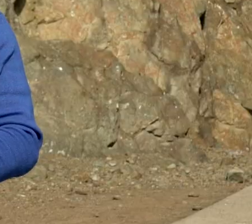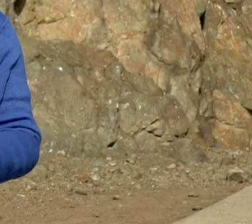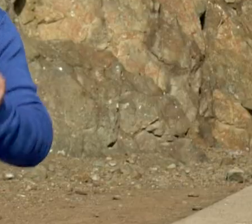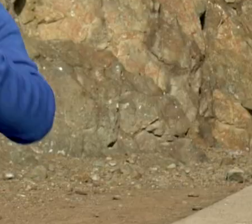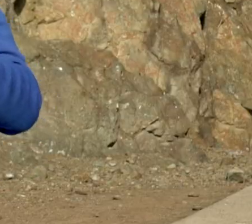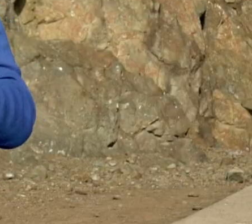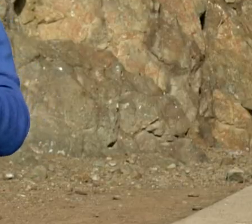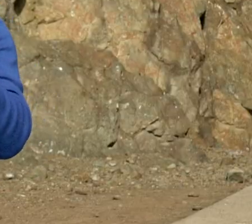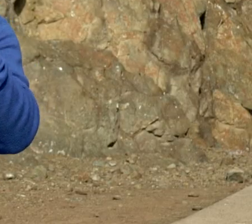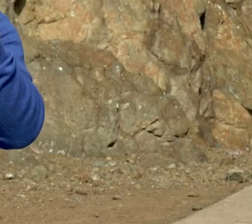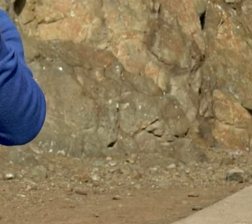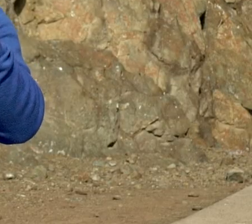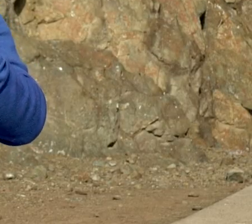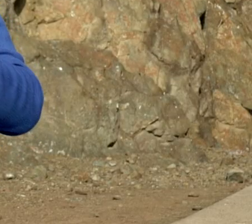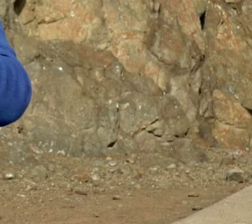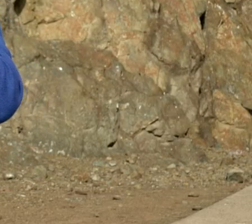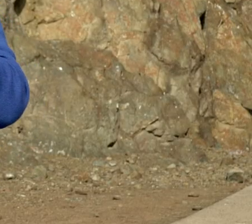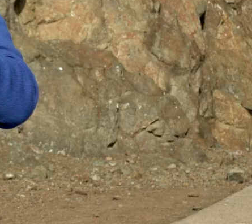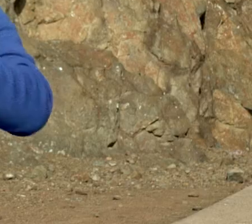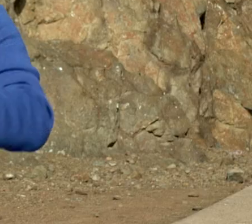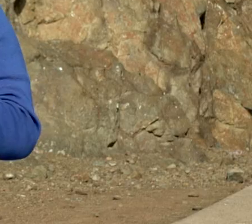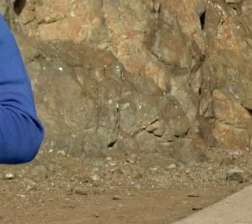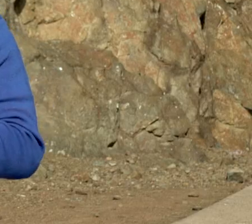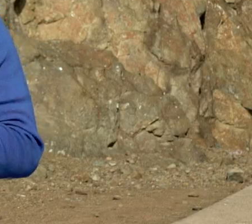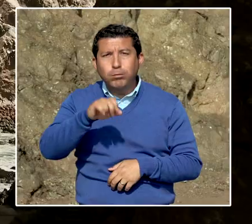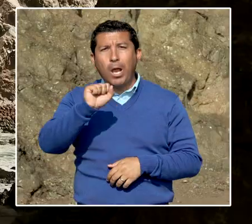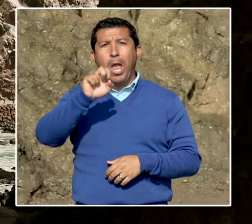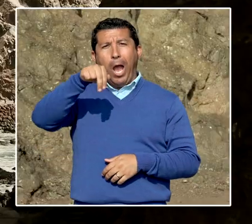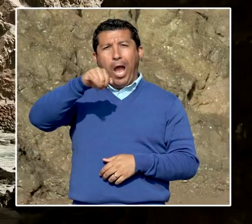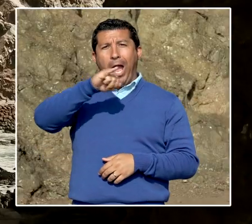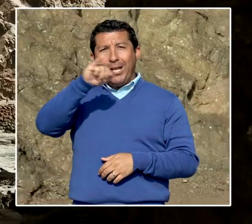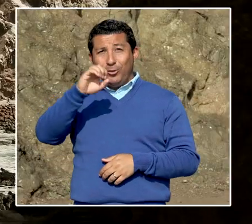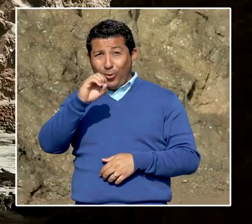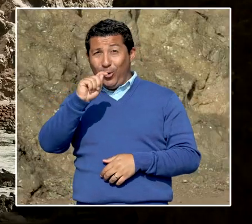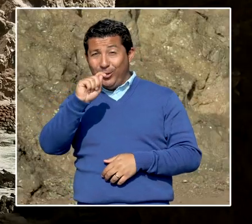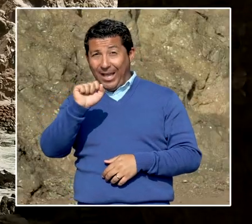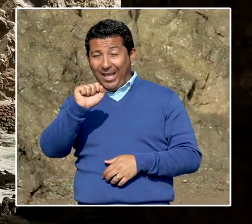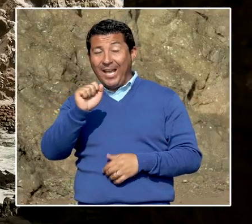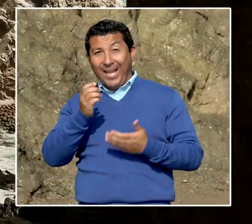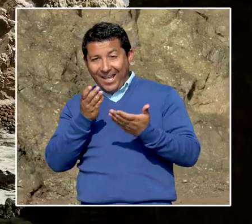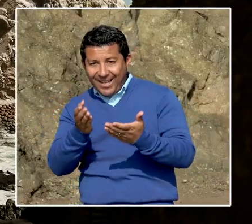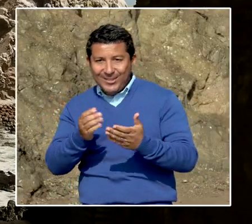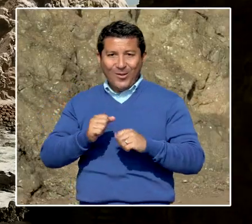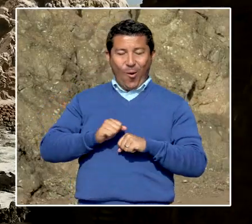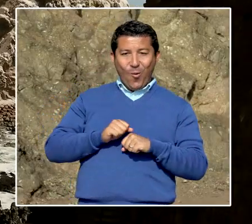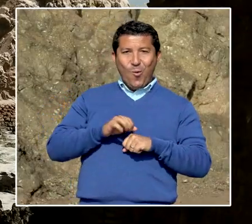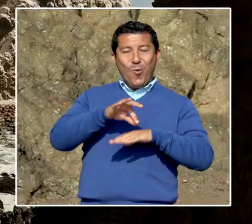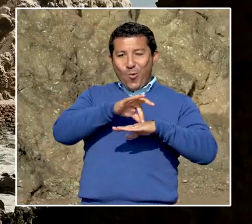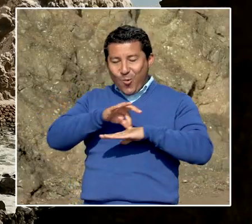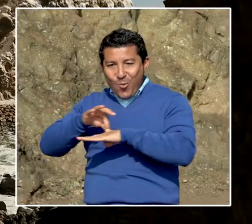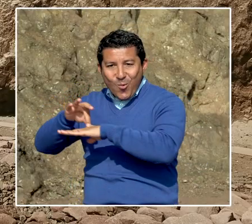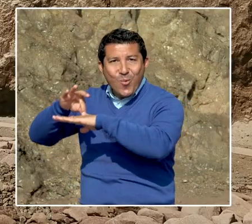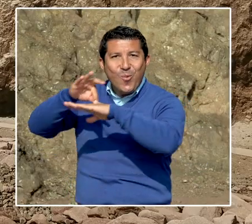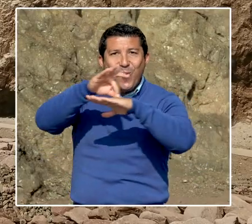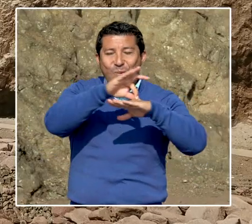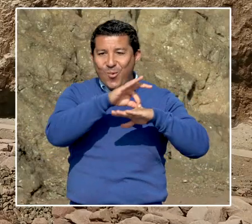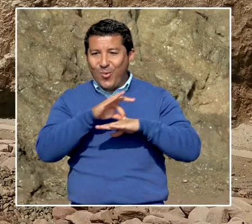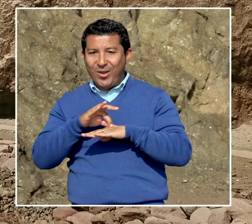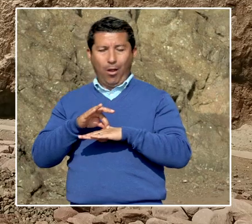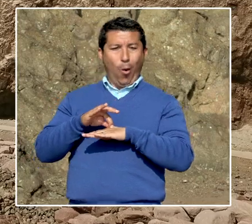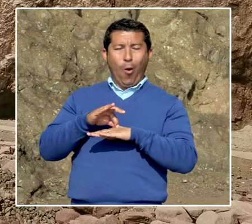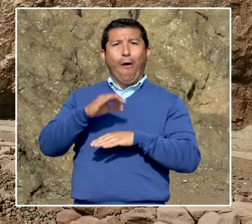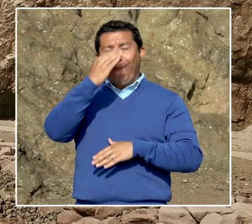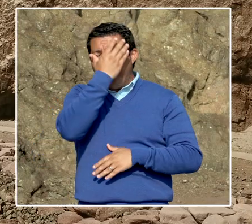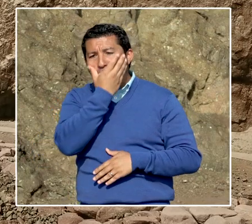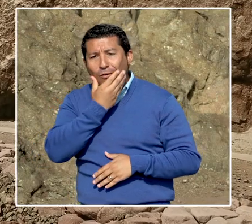hoy las cuevas de ansó está son un atractivo turístico que ha sido puesto en valor a través de